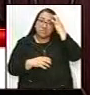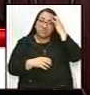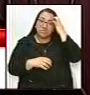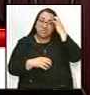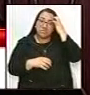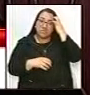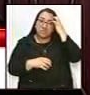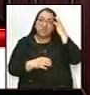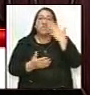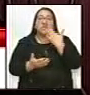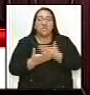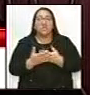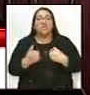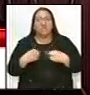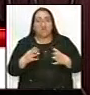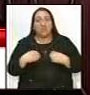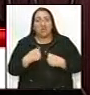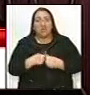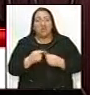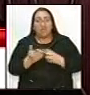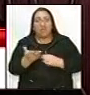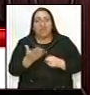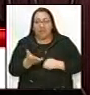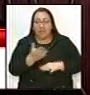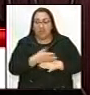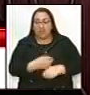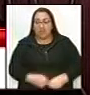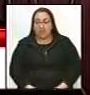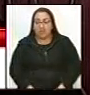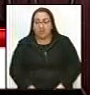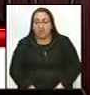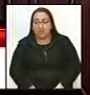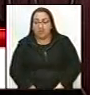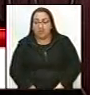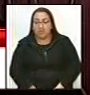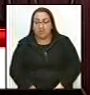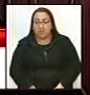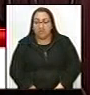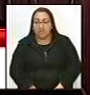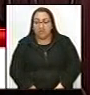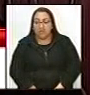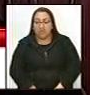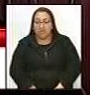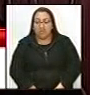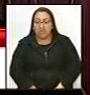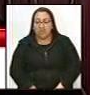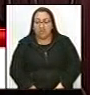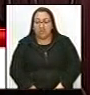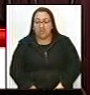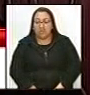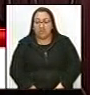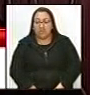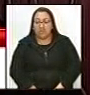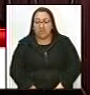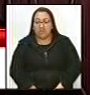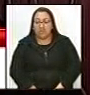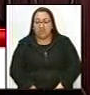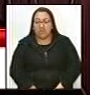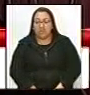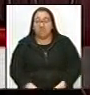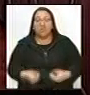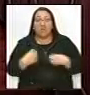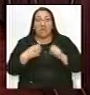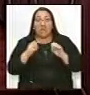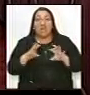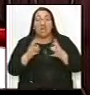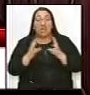tuvo la amabilidad de acceder a dicho pedido a pesar de que ya había transcurrido más de un año desde que deje de tras laborar en esa empresa pero